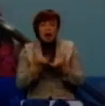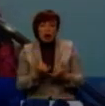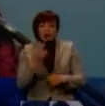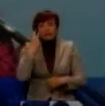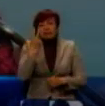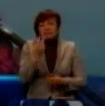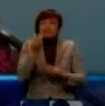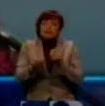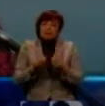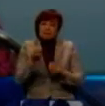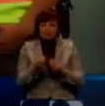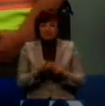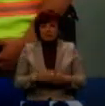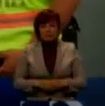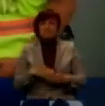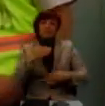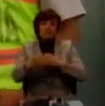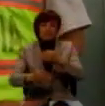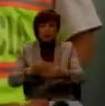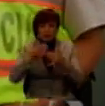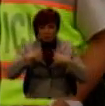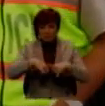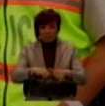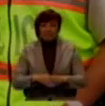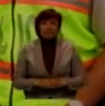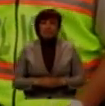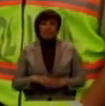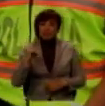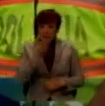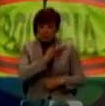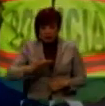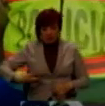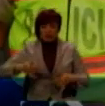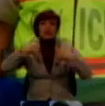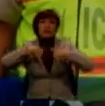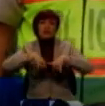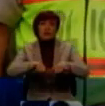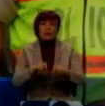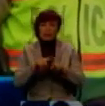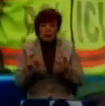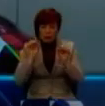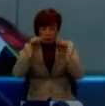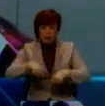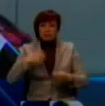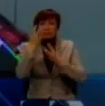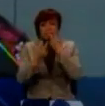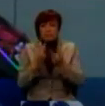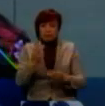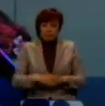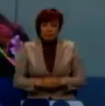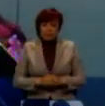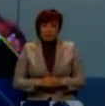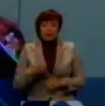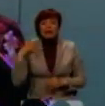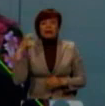acoplar, todavía está en ese proceso. Como mantiene su calidad de vicepresidente, tendrá un régimen especial de visitas. El señor